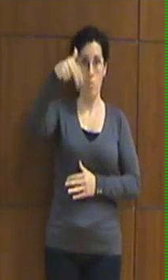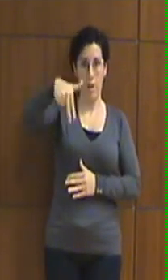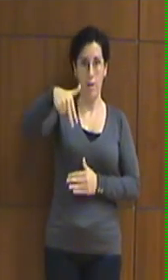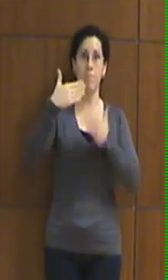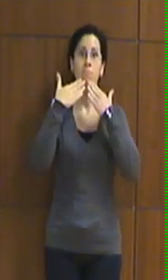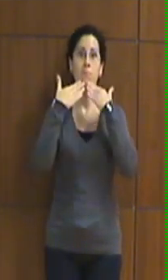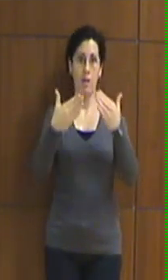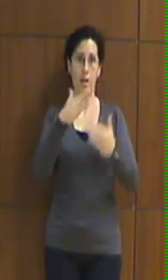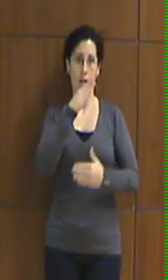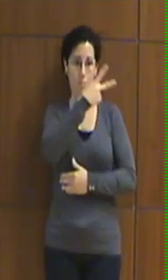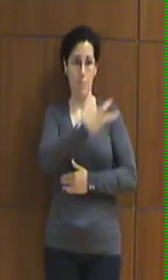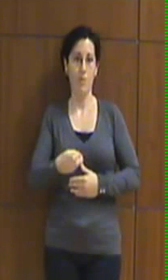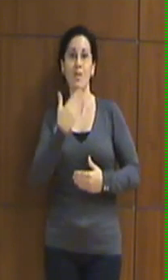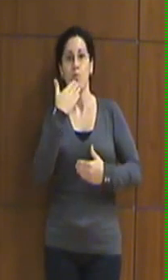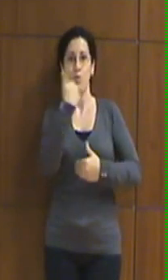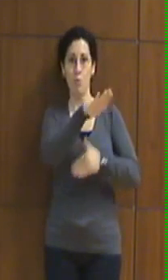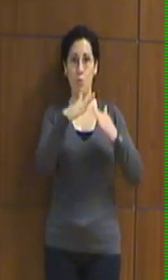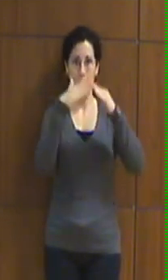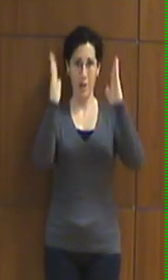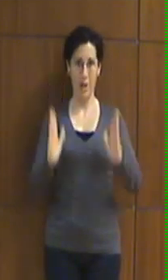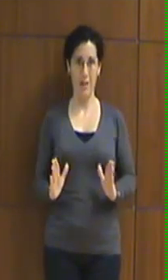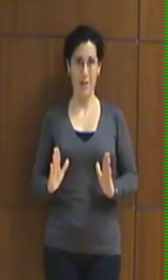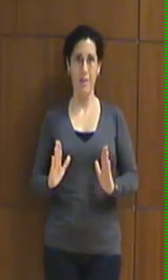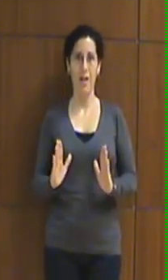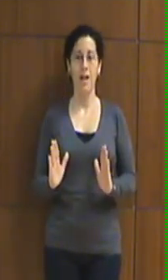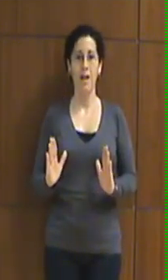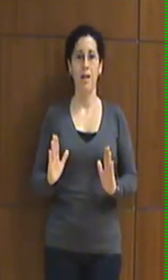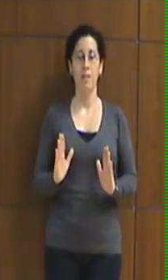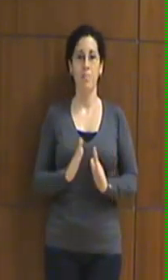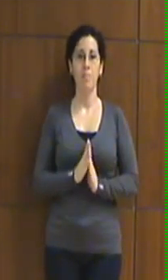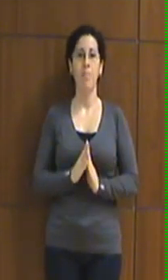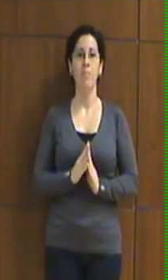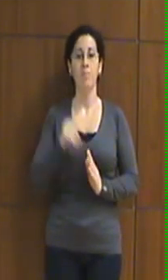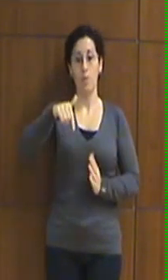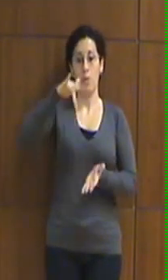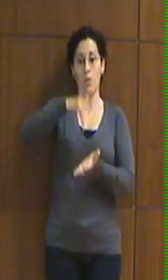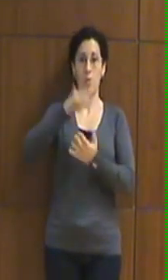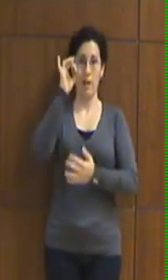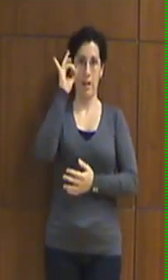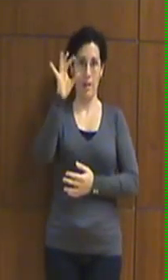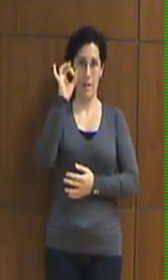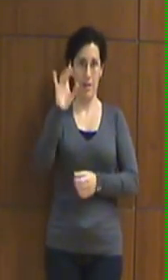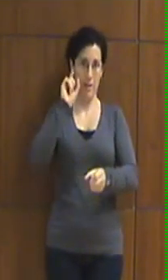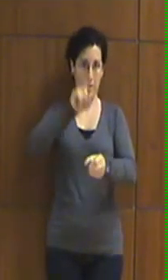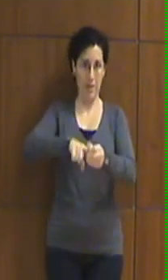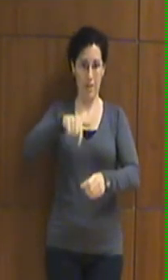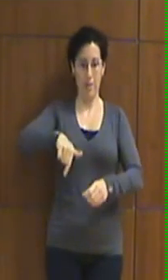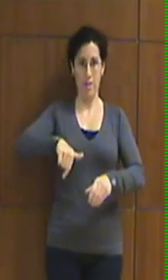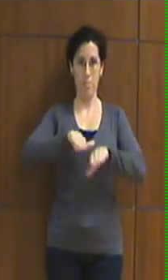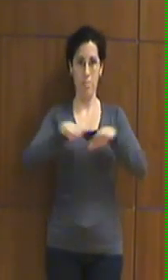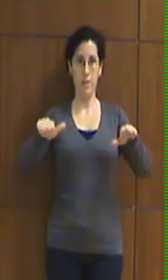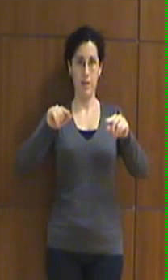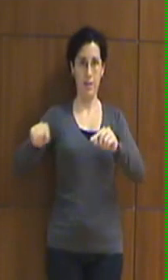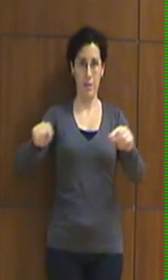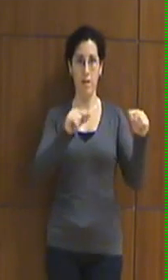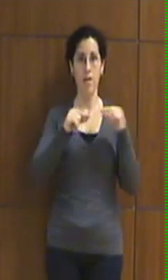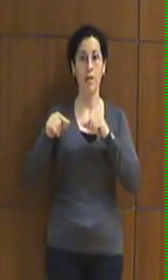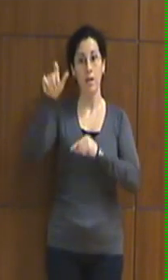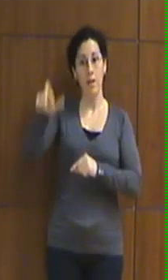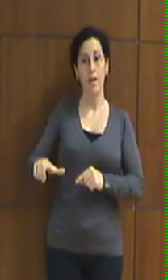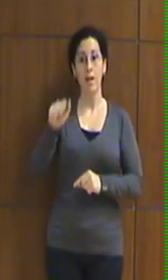Gracias por estar en tu casa. En esta ocasión está aquí de ponente en la mesa. Arturo San Román